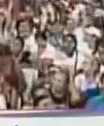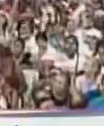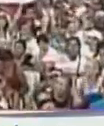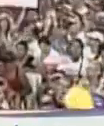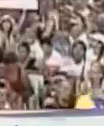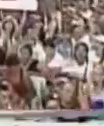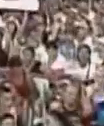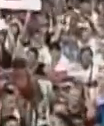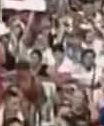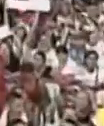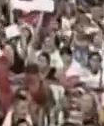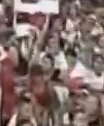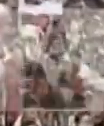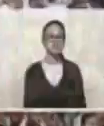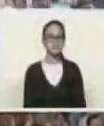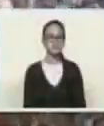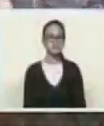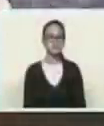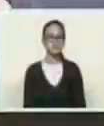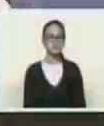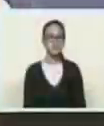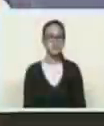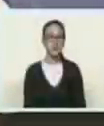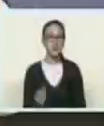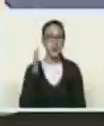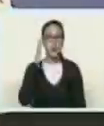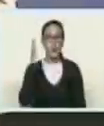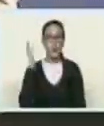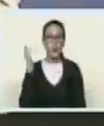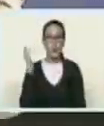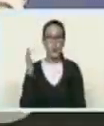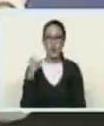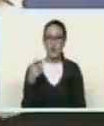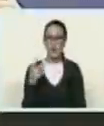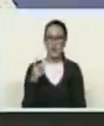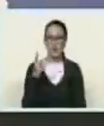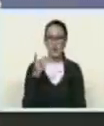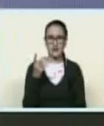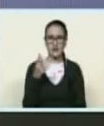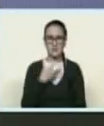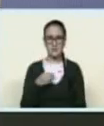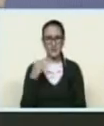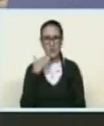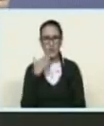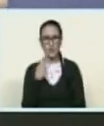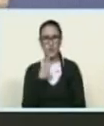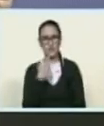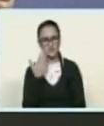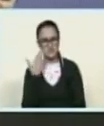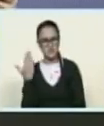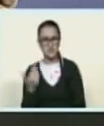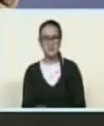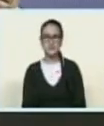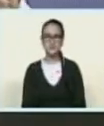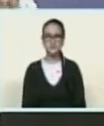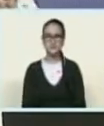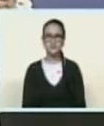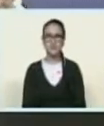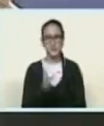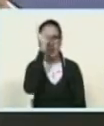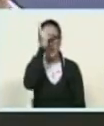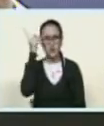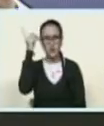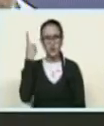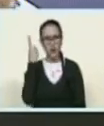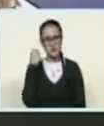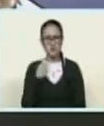además de la locura de Temer, miren lo que dice Donald Trump, acércate, camarógrafo. Donald Trump